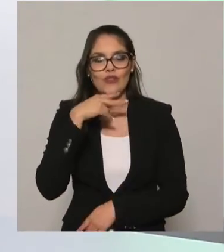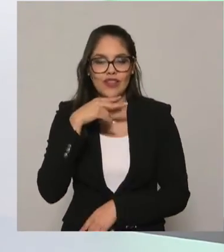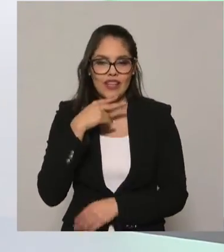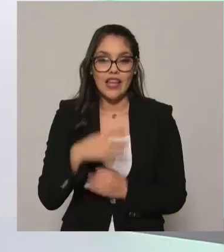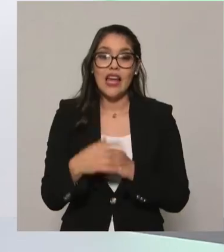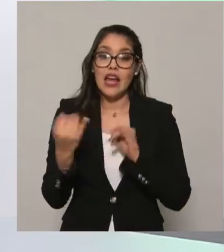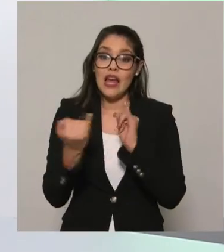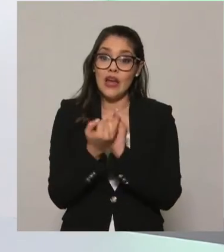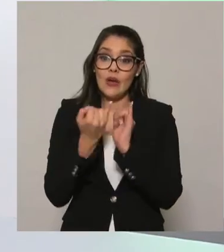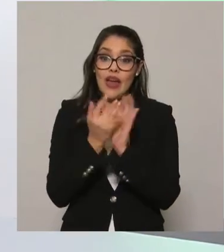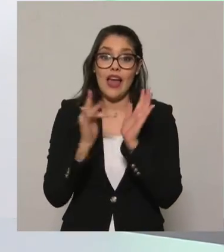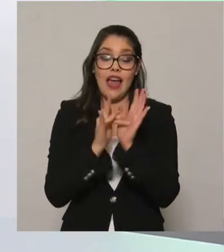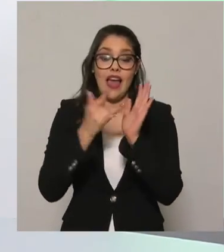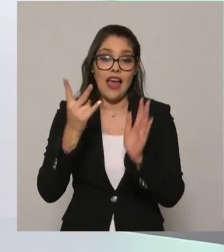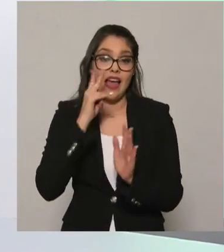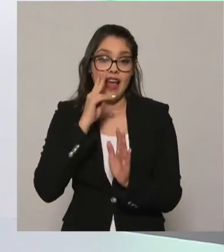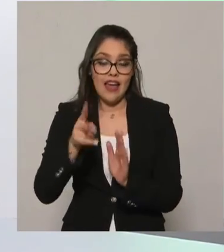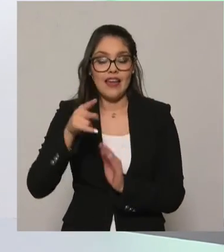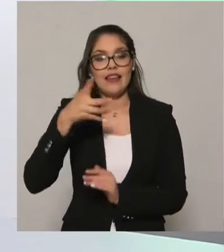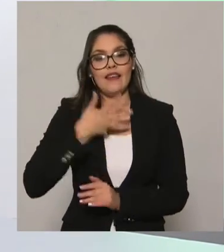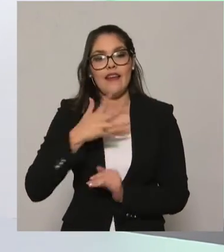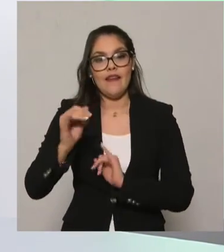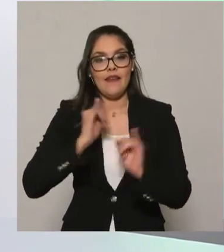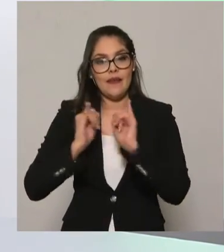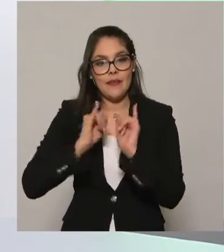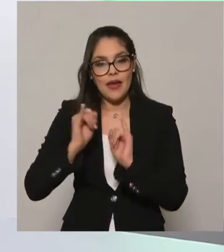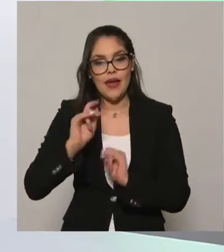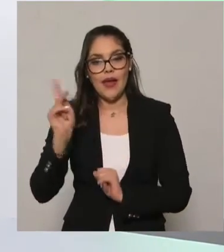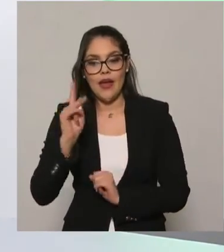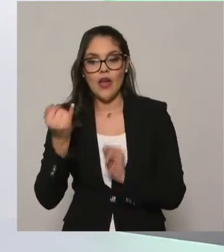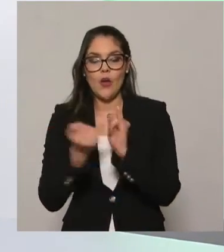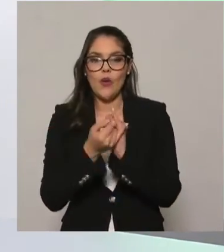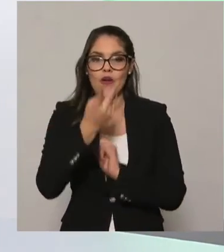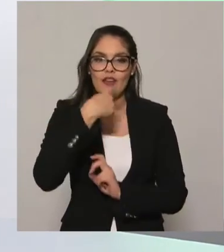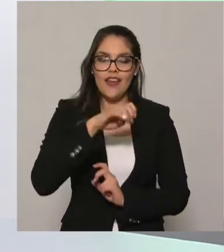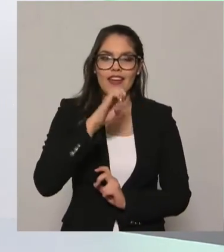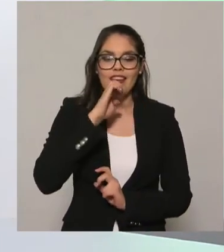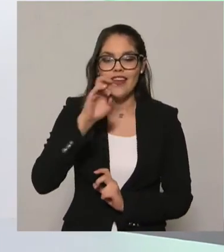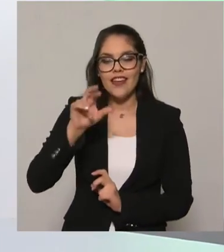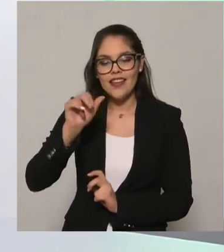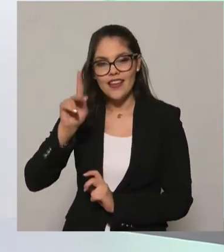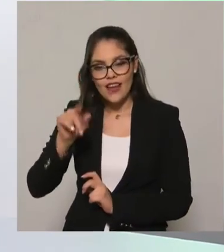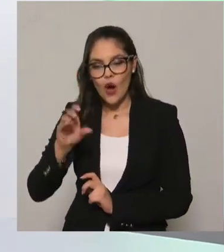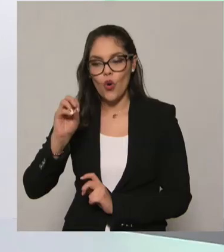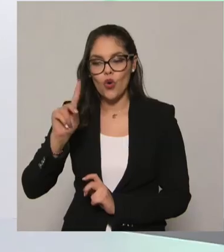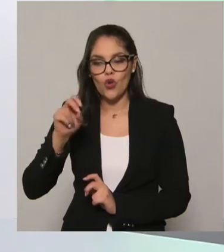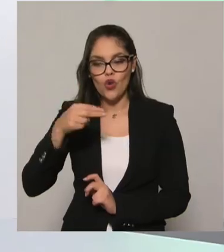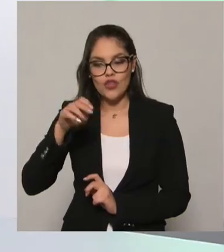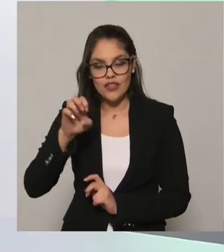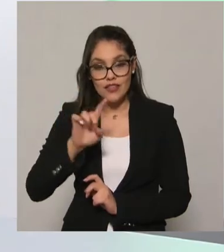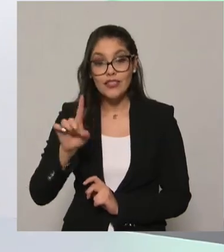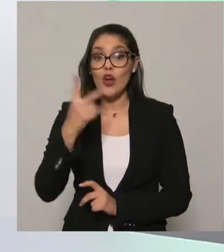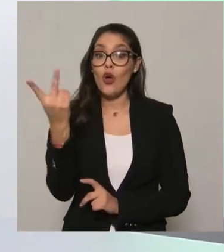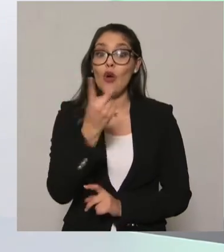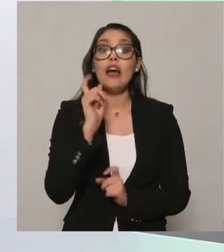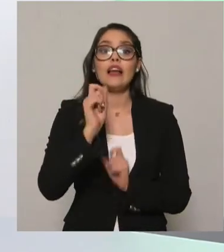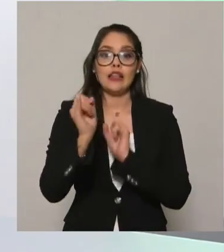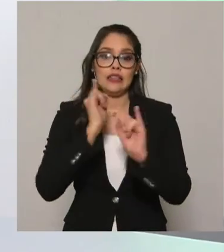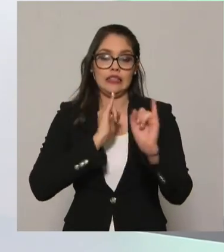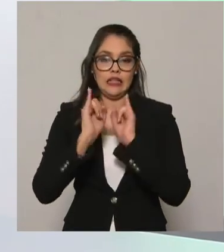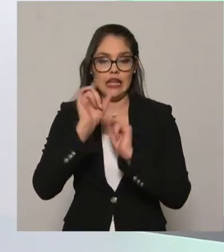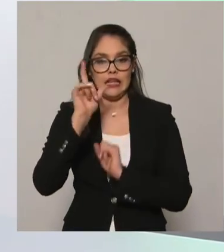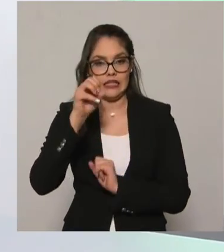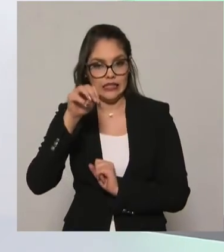en pantalla, por supuesto, a Carla Mendoza y a esta Erika Ordóñez. Ellas dos son intérpretes de lenguas de